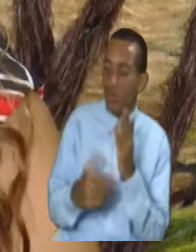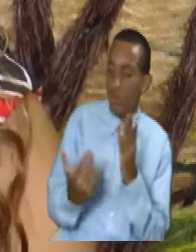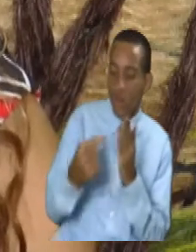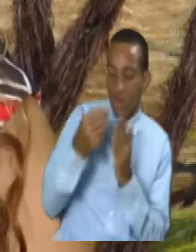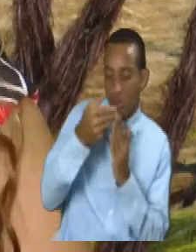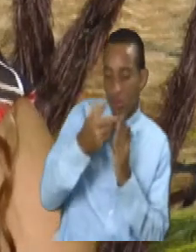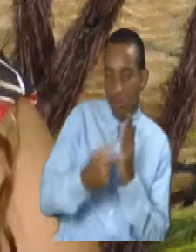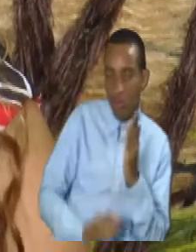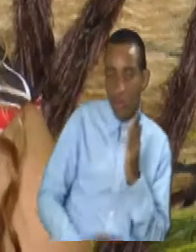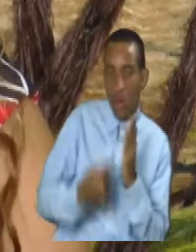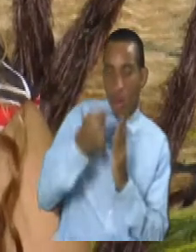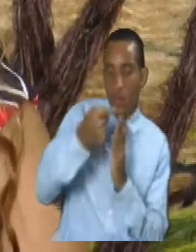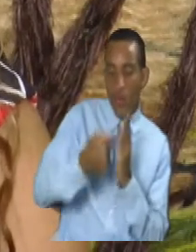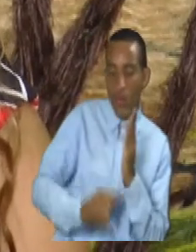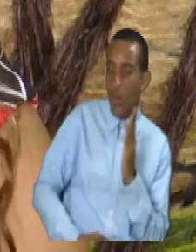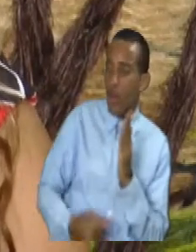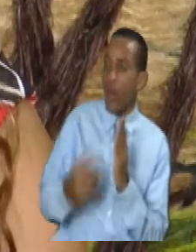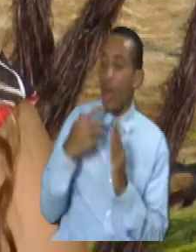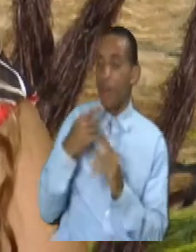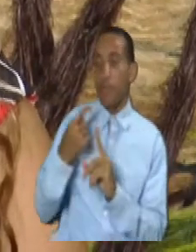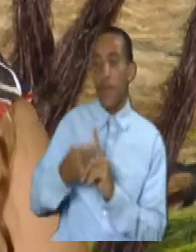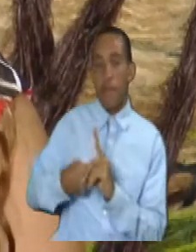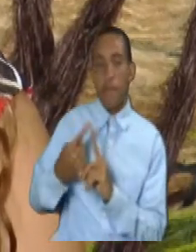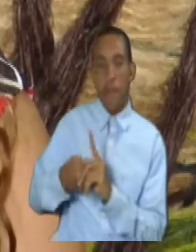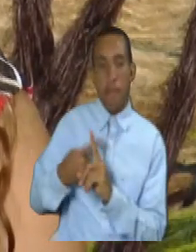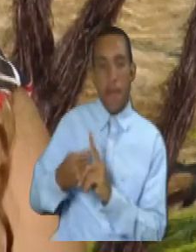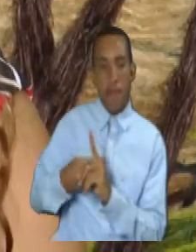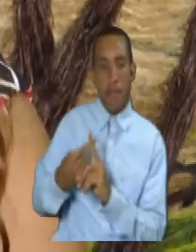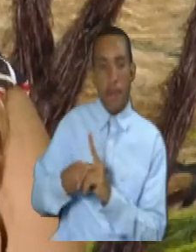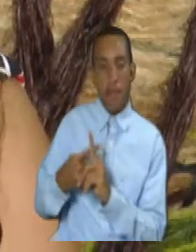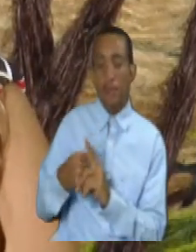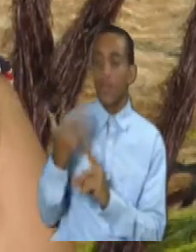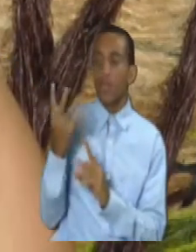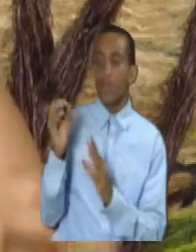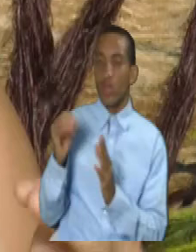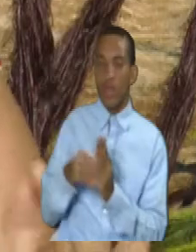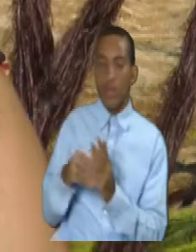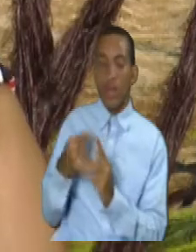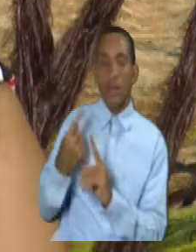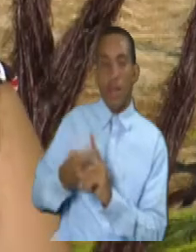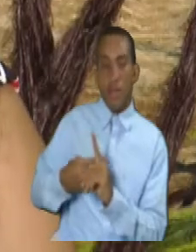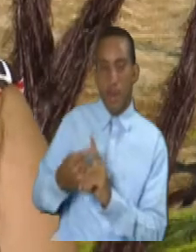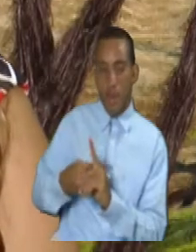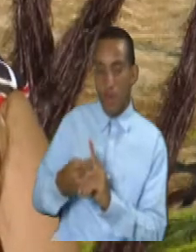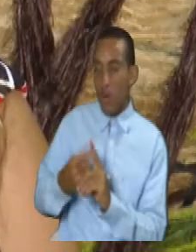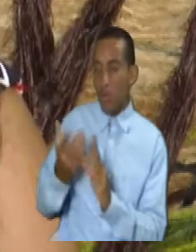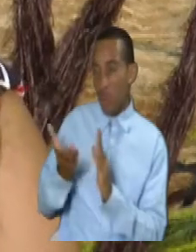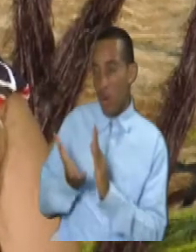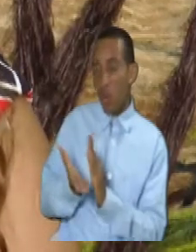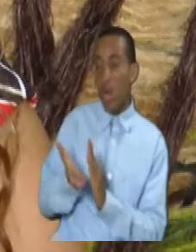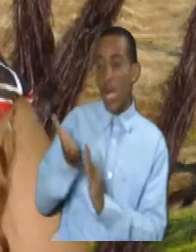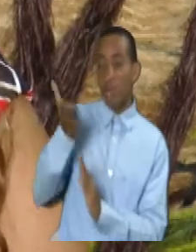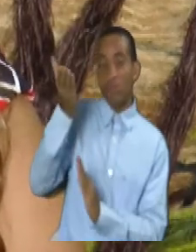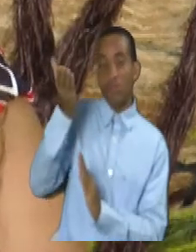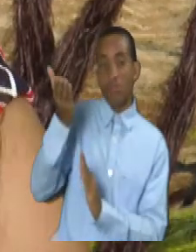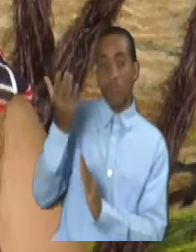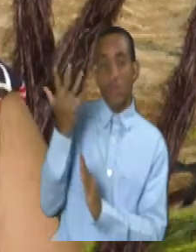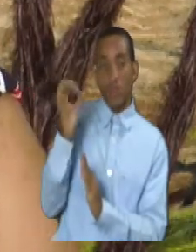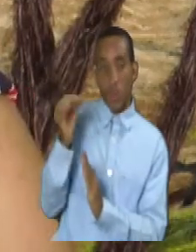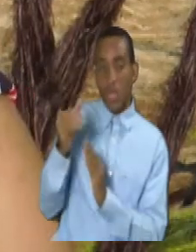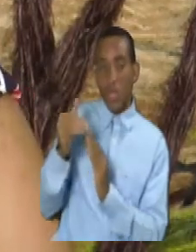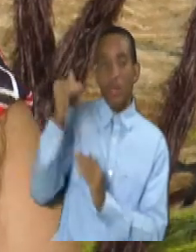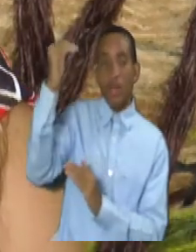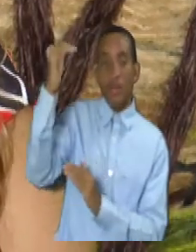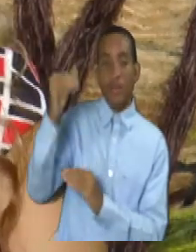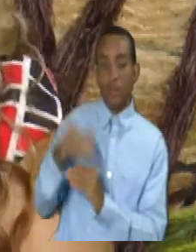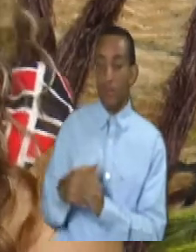con esos 50 mil y mensualmente traen ahorros mensuales de 50 mil o mayores a 50 mil, ¿sí? Mensualmente. Tenemos una